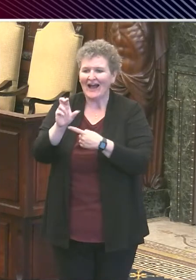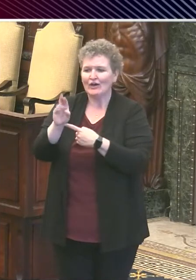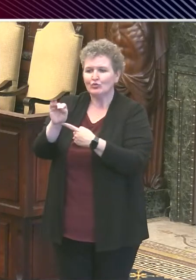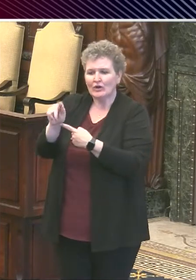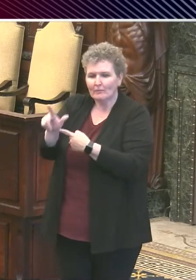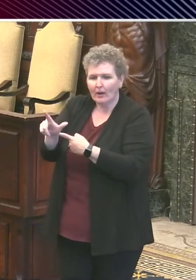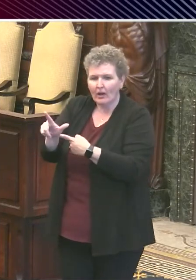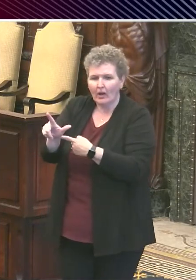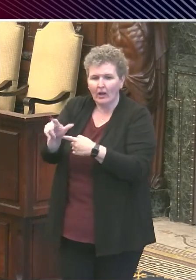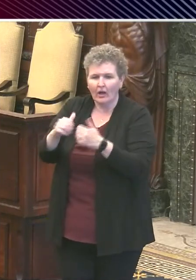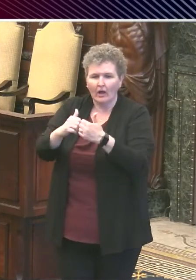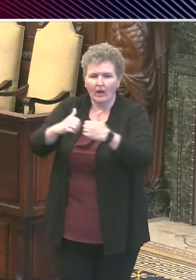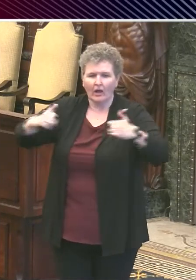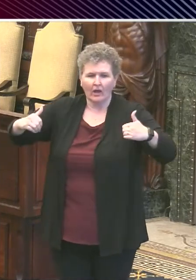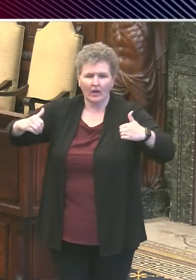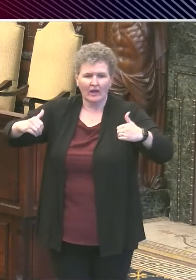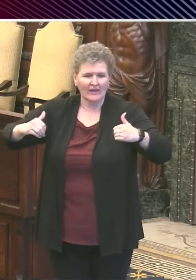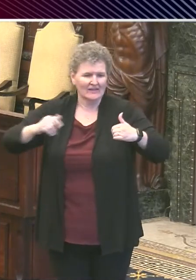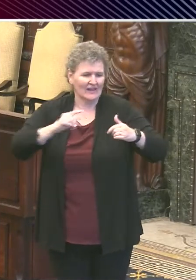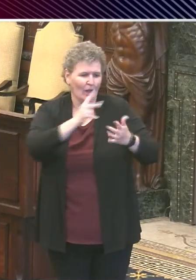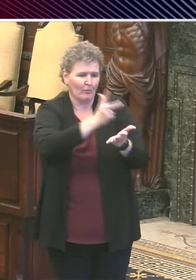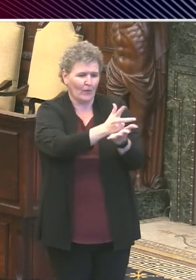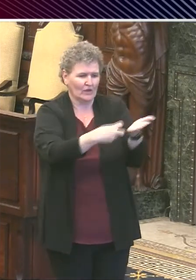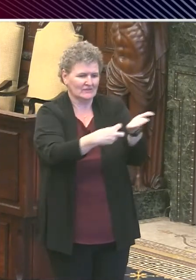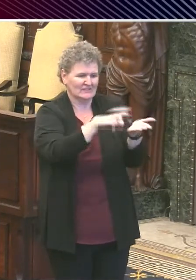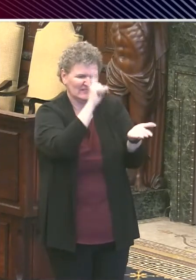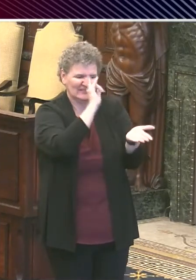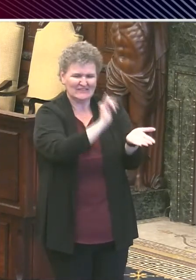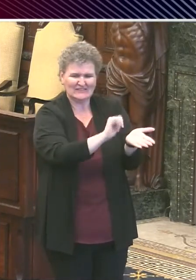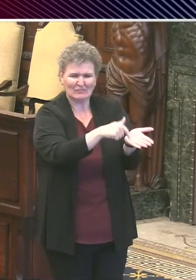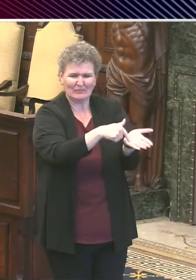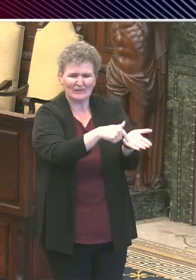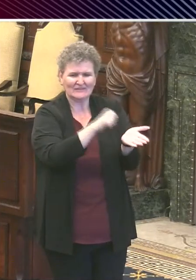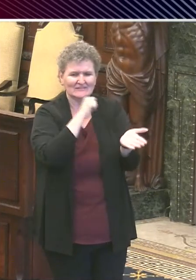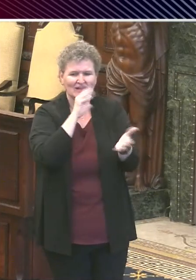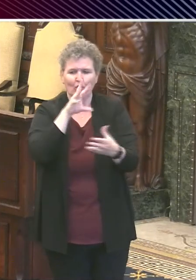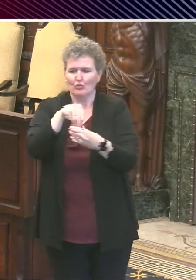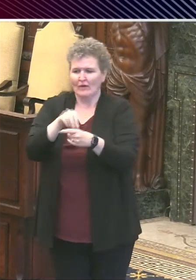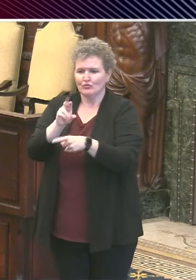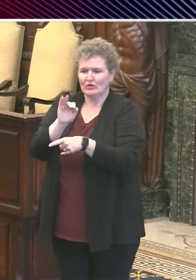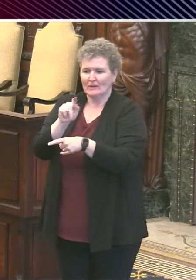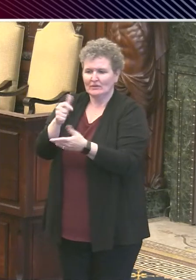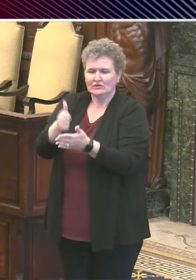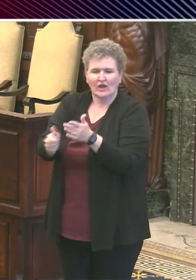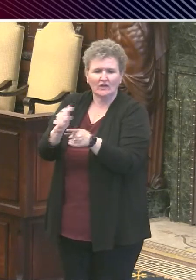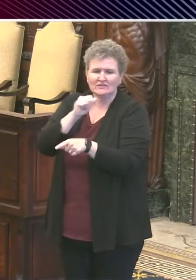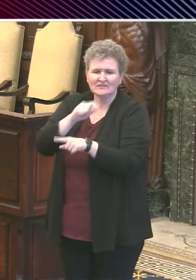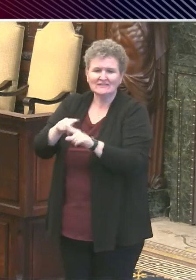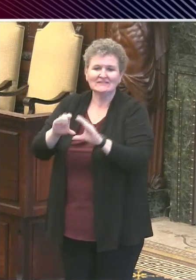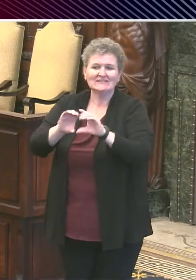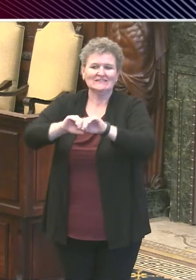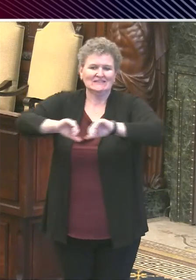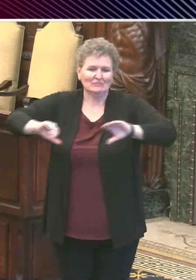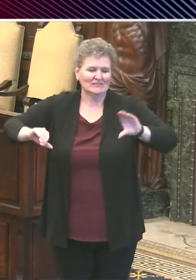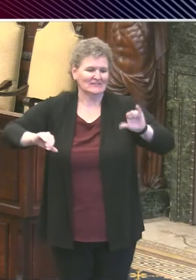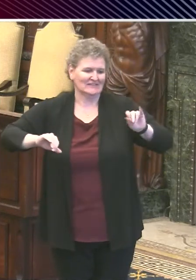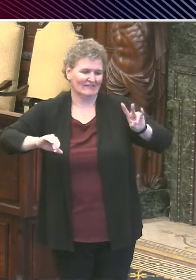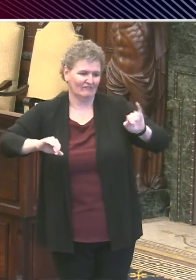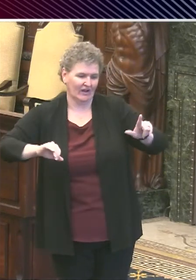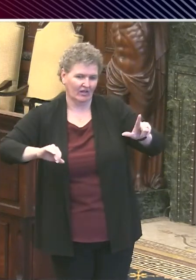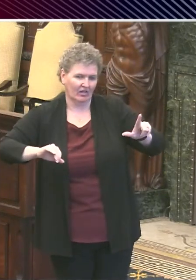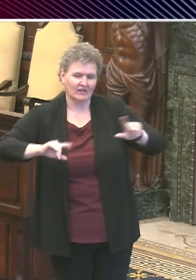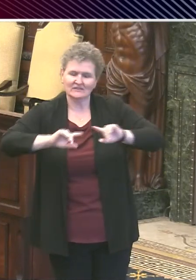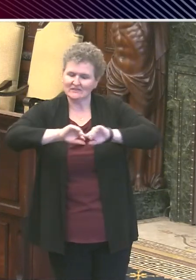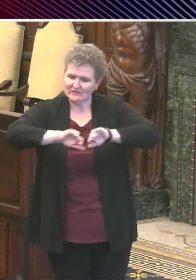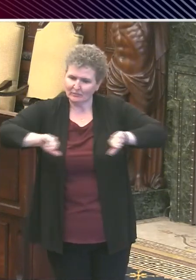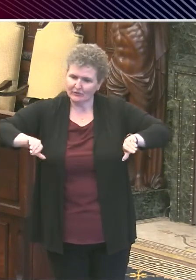trash violation and the like. They do not involve criminal activity. They're civil fines. Y hay que resaltar, el